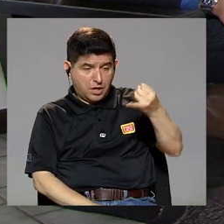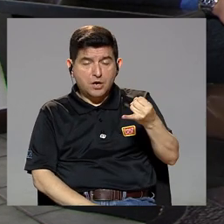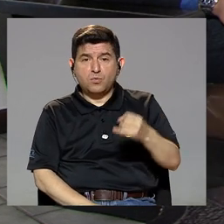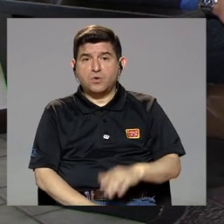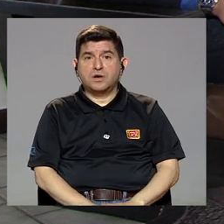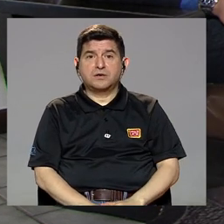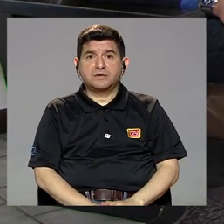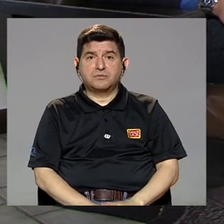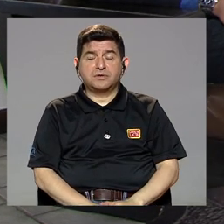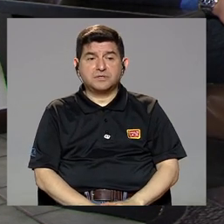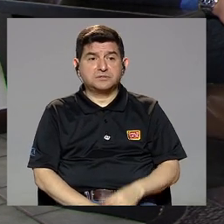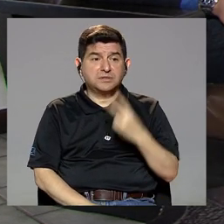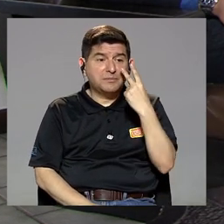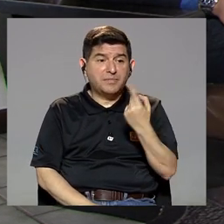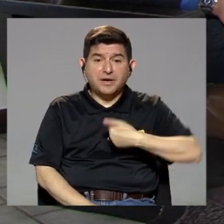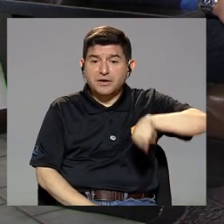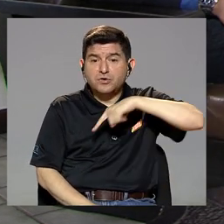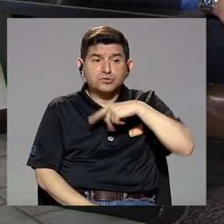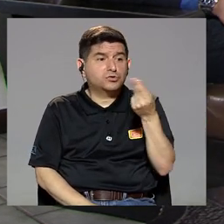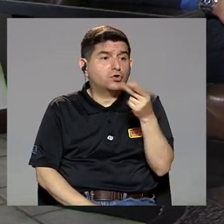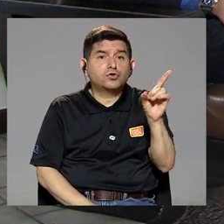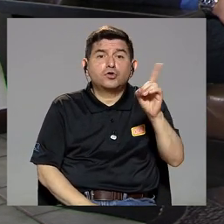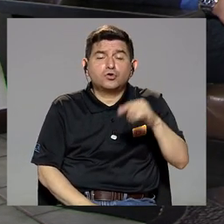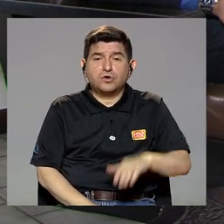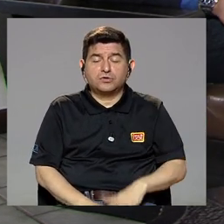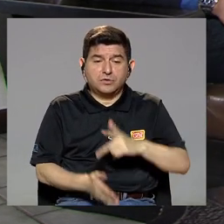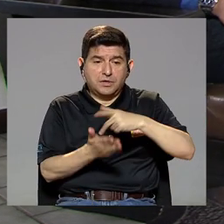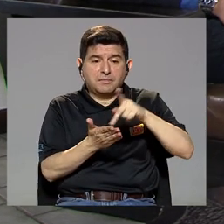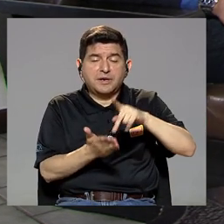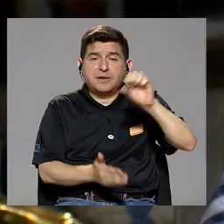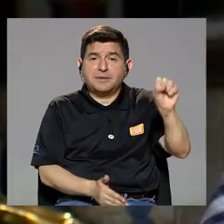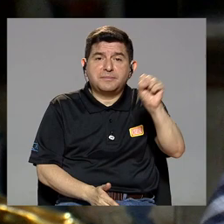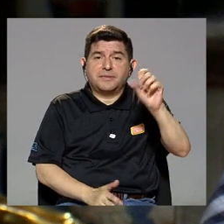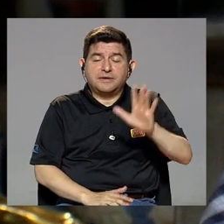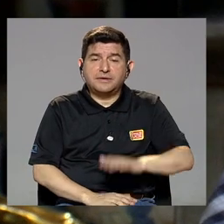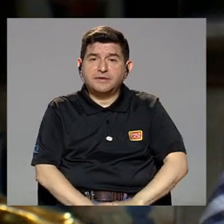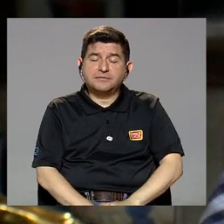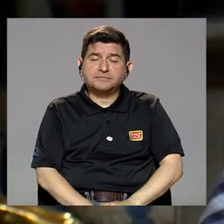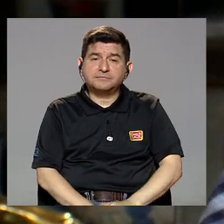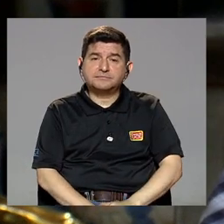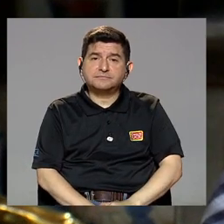ir a ver dónde conseguíamos la plata para apagar el sábado verdad